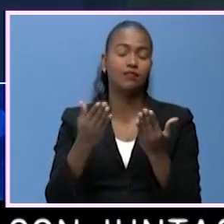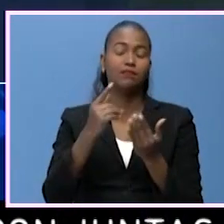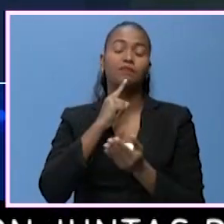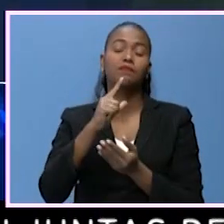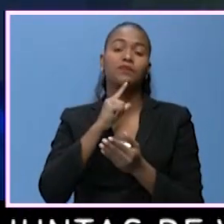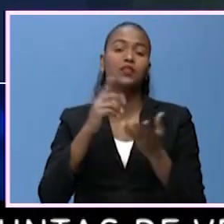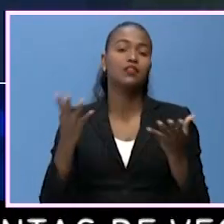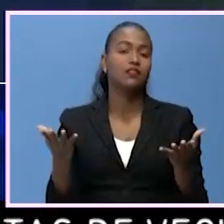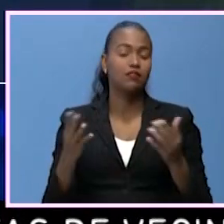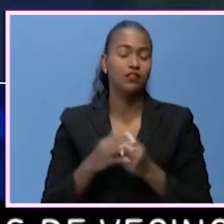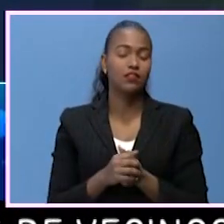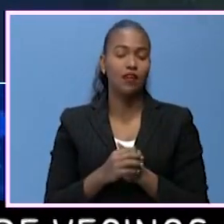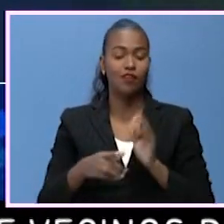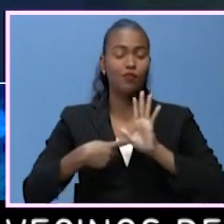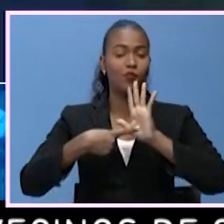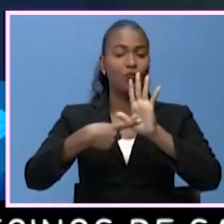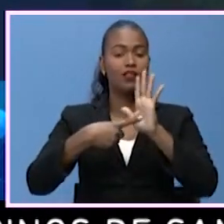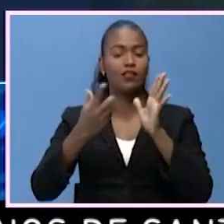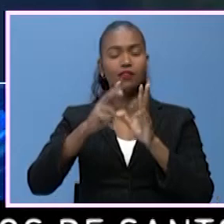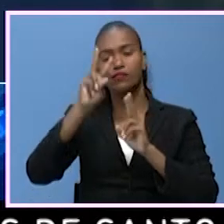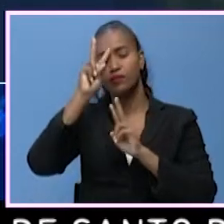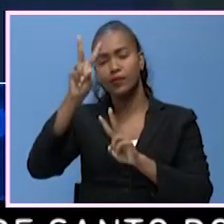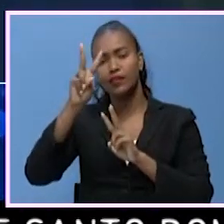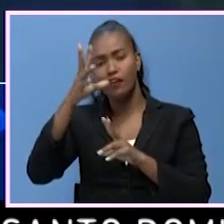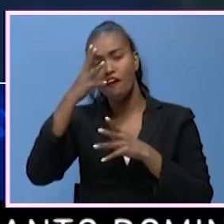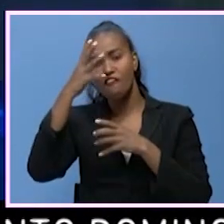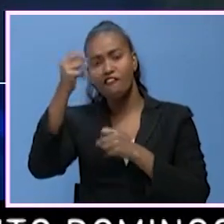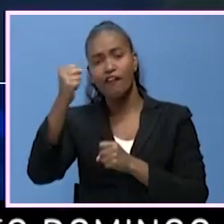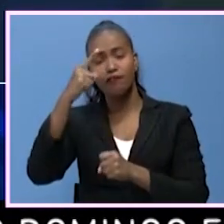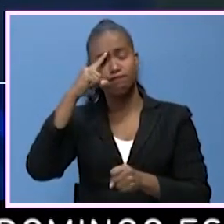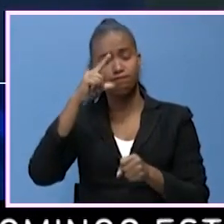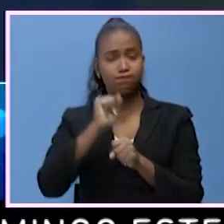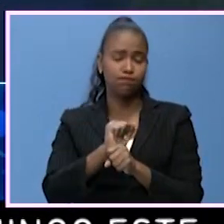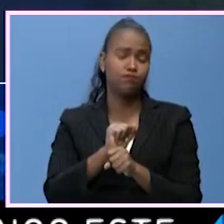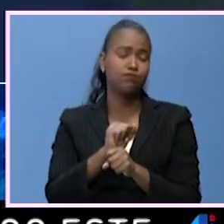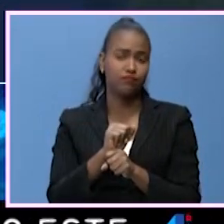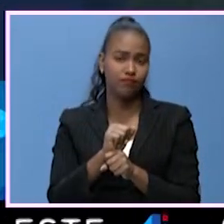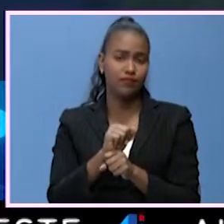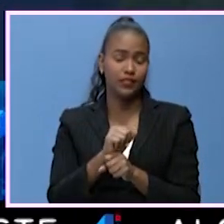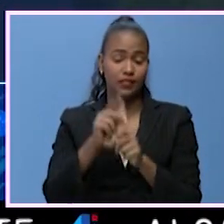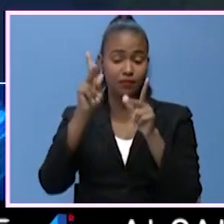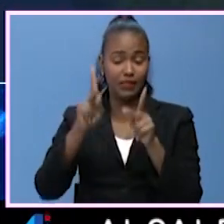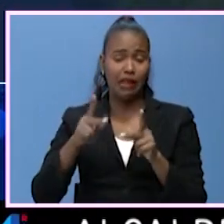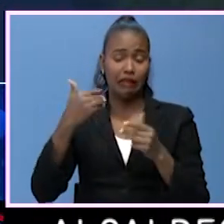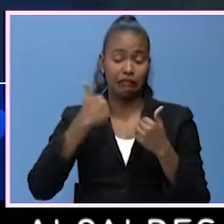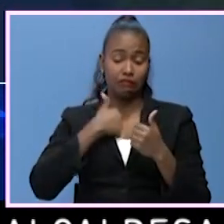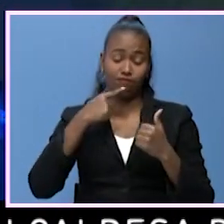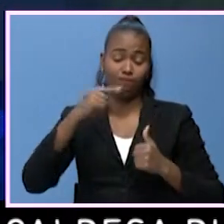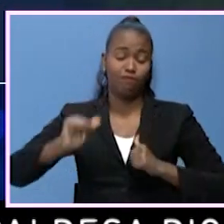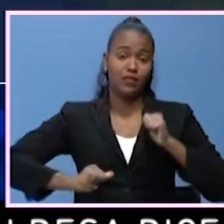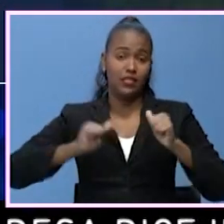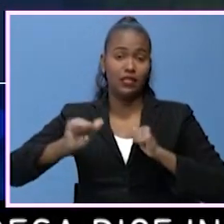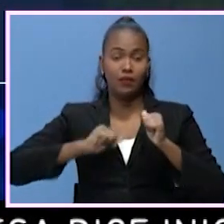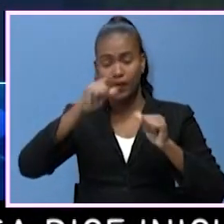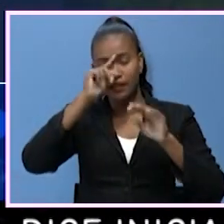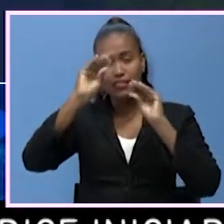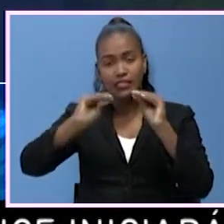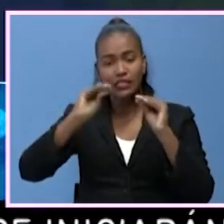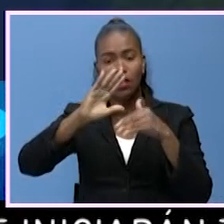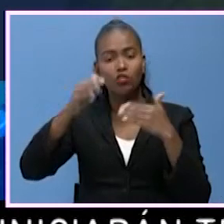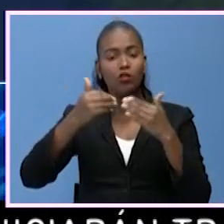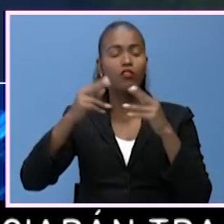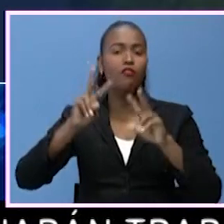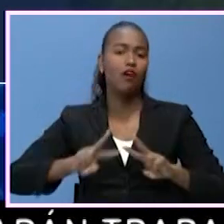simplemente como una muestra de esperanza, de fe, de determinación. Alguien que luchó por enseñar los